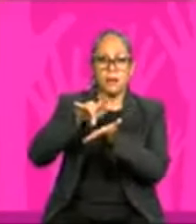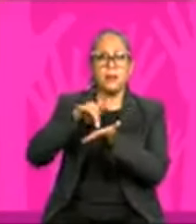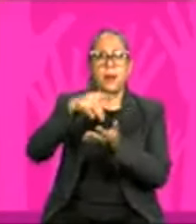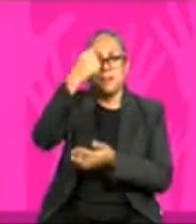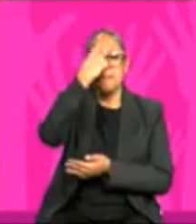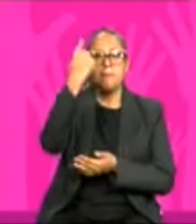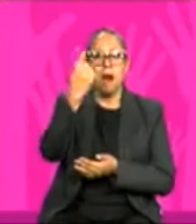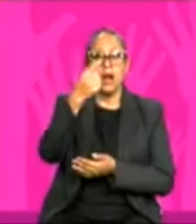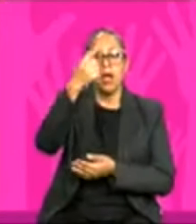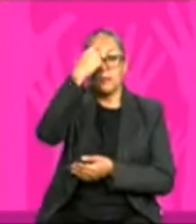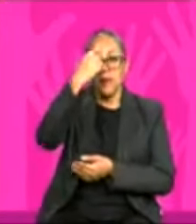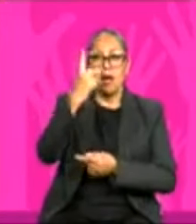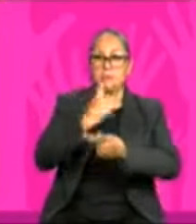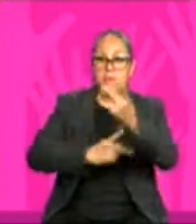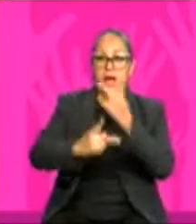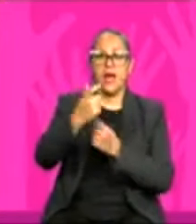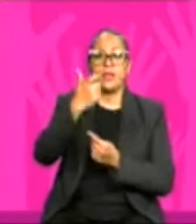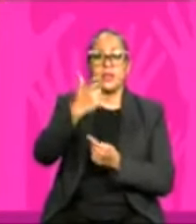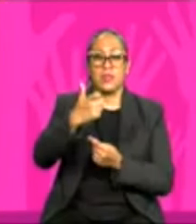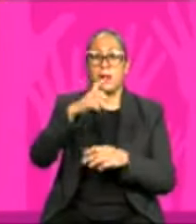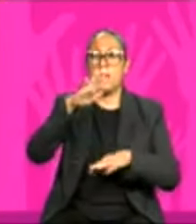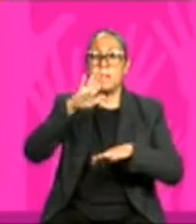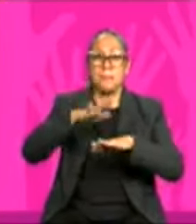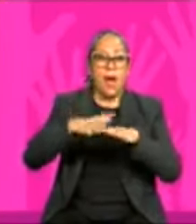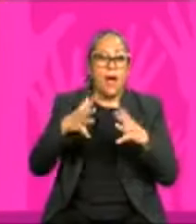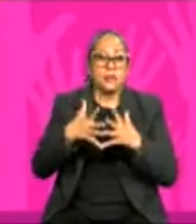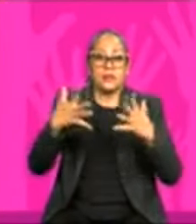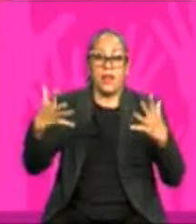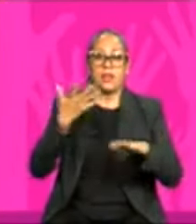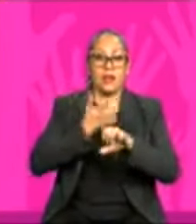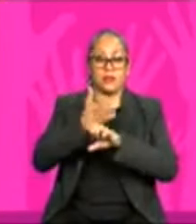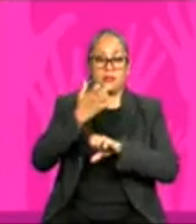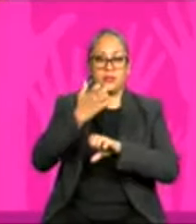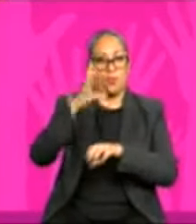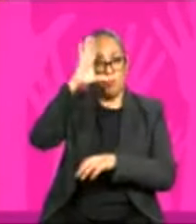el endeudamiento más grande que ha tenido nuestro estado, más de